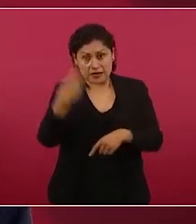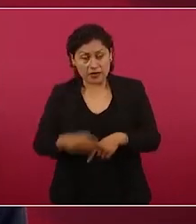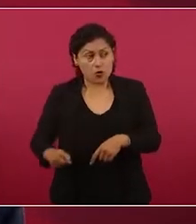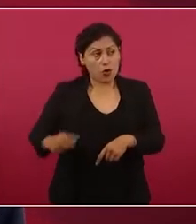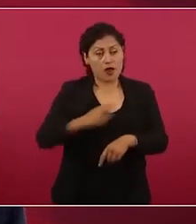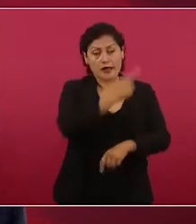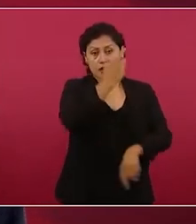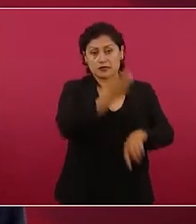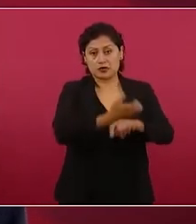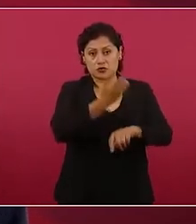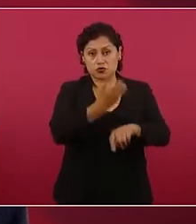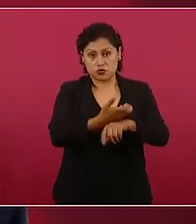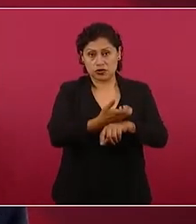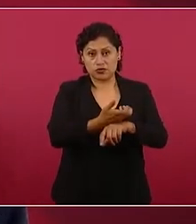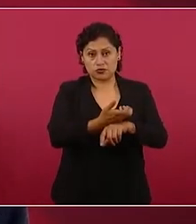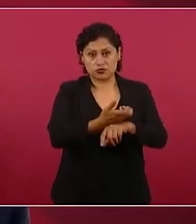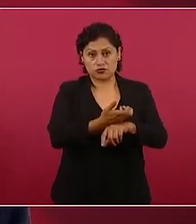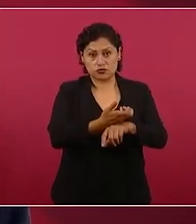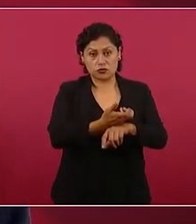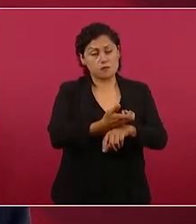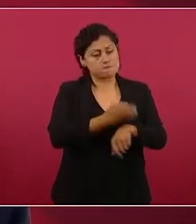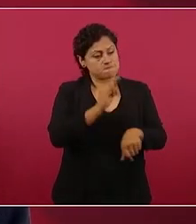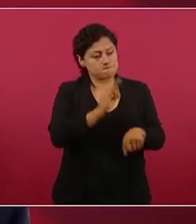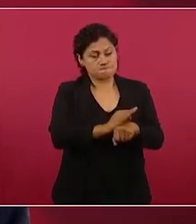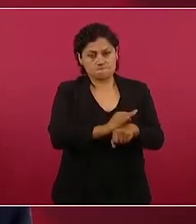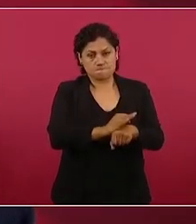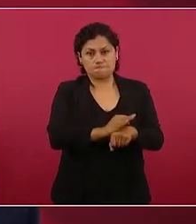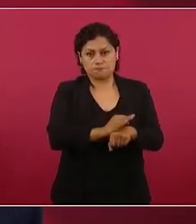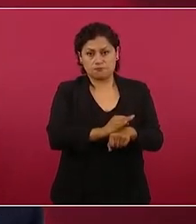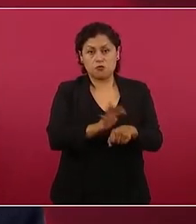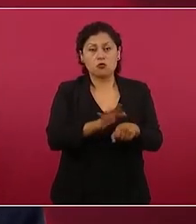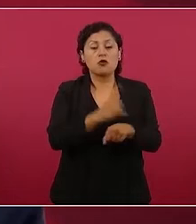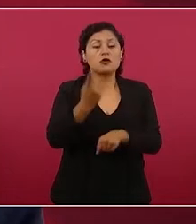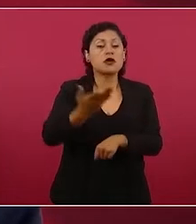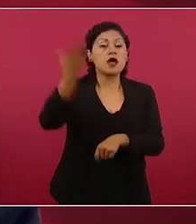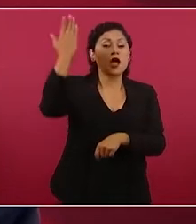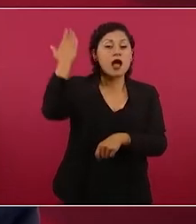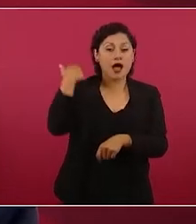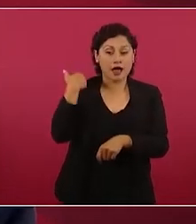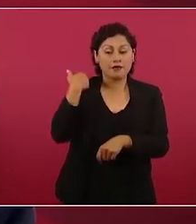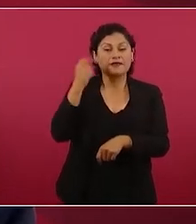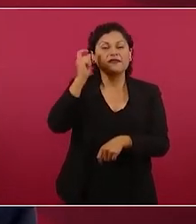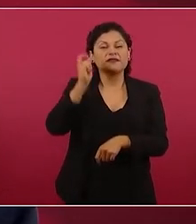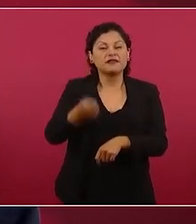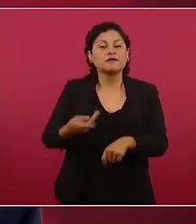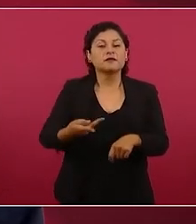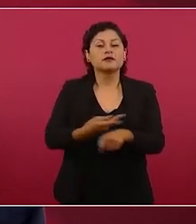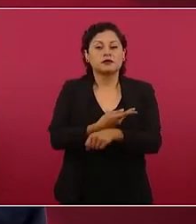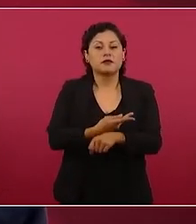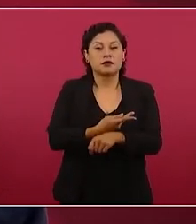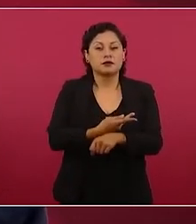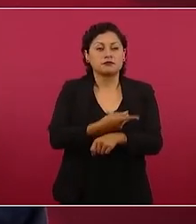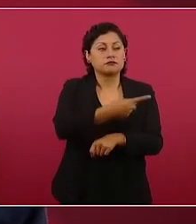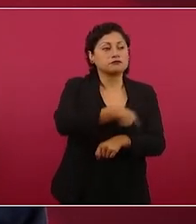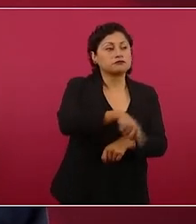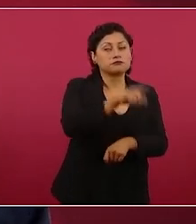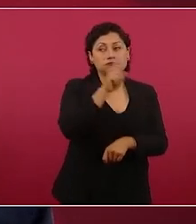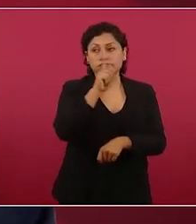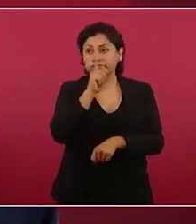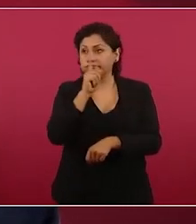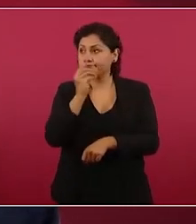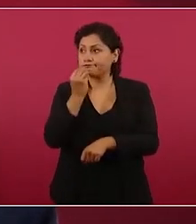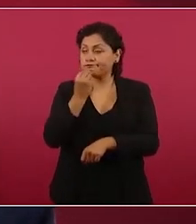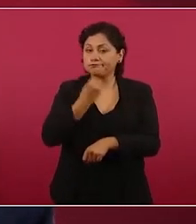terminó ese tiempo de que te guardaba silencio,